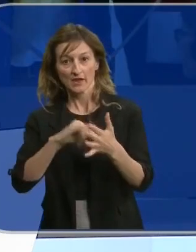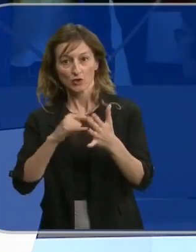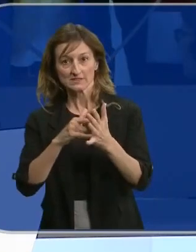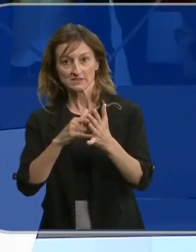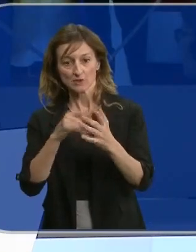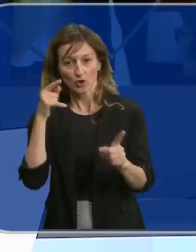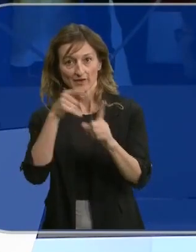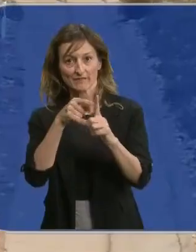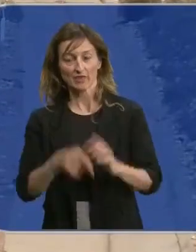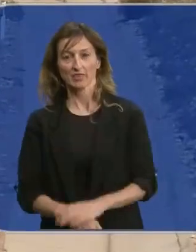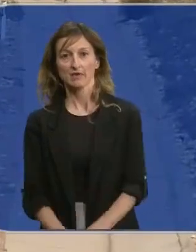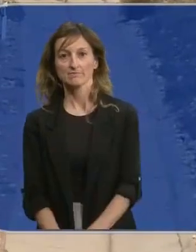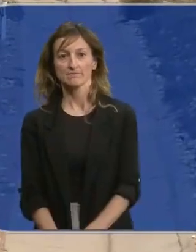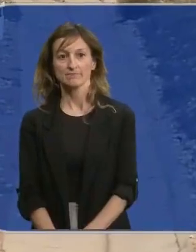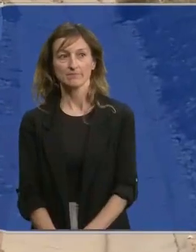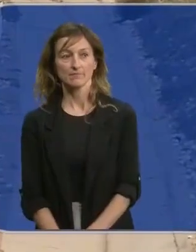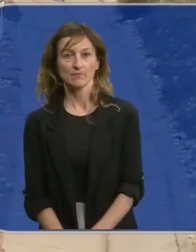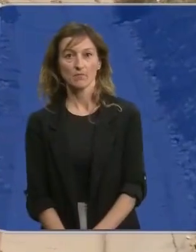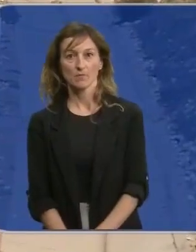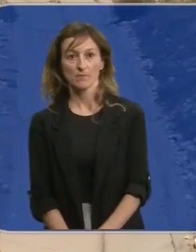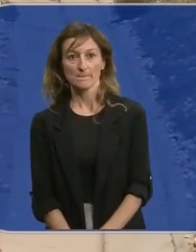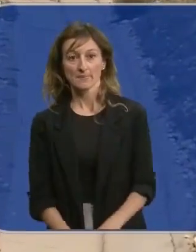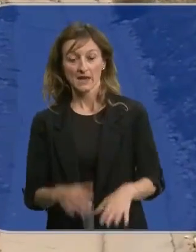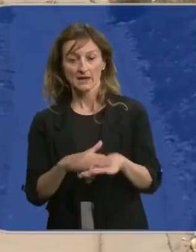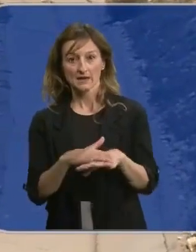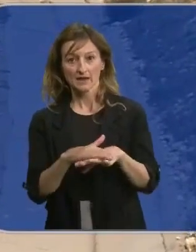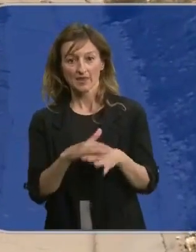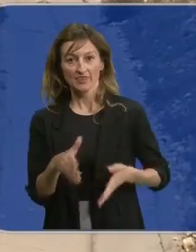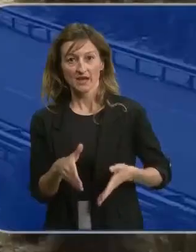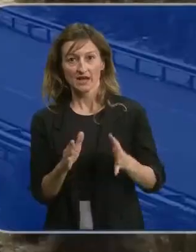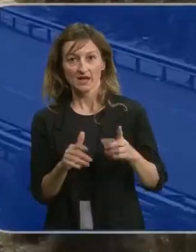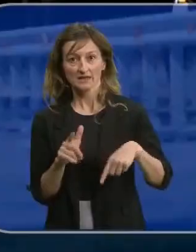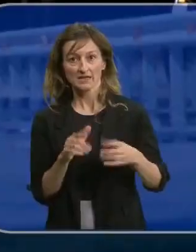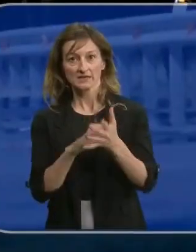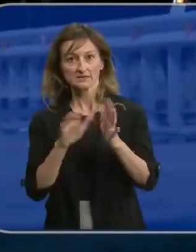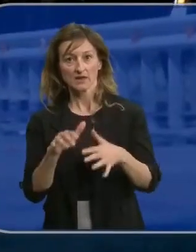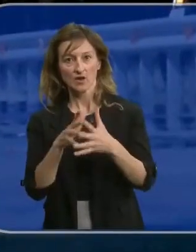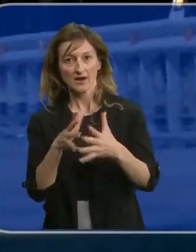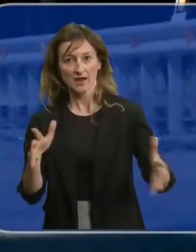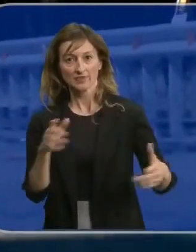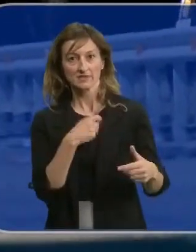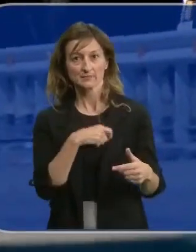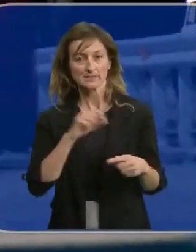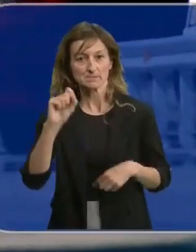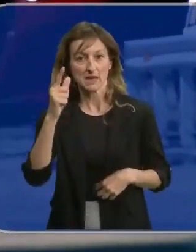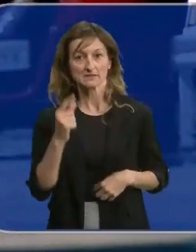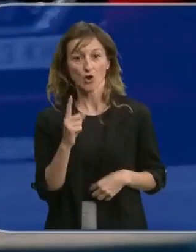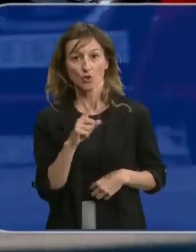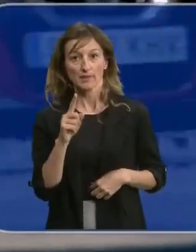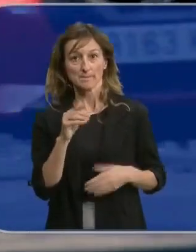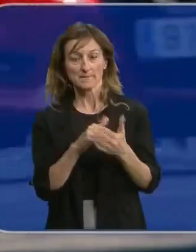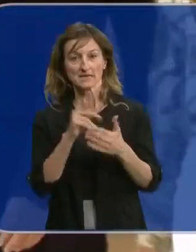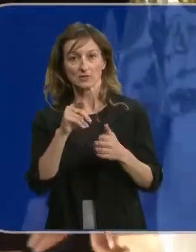de referencia la red de carreteras de Castilla León es la más extensa de España con más de